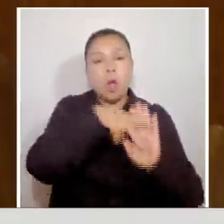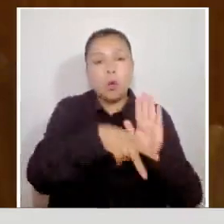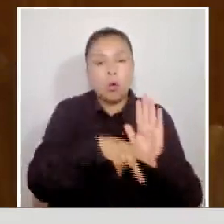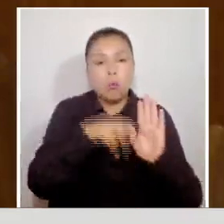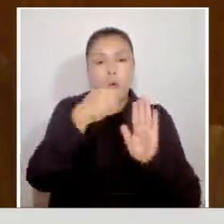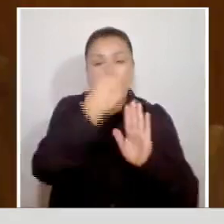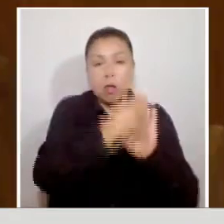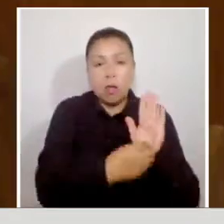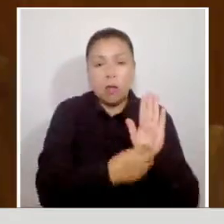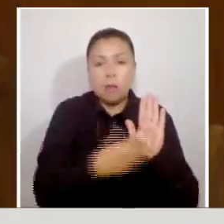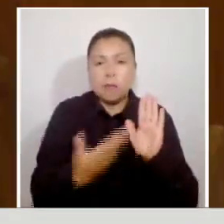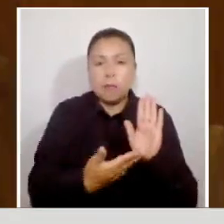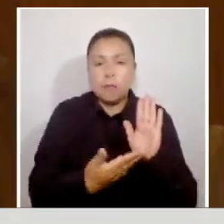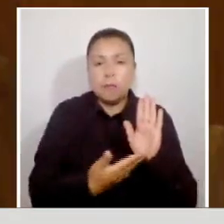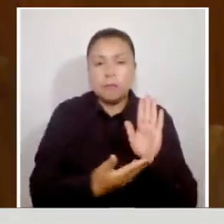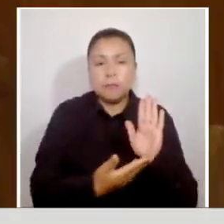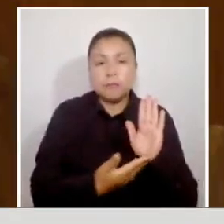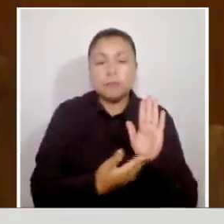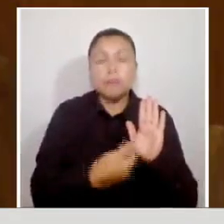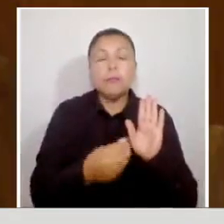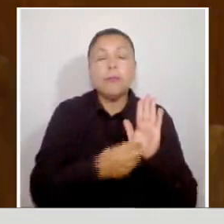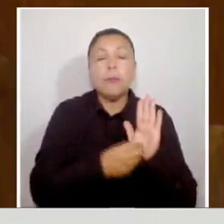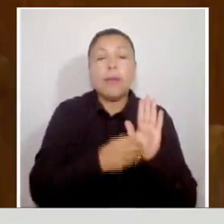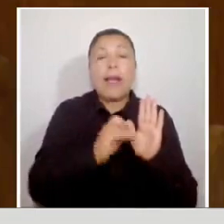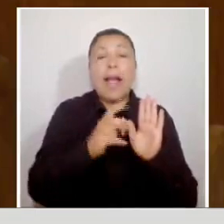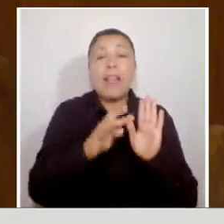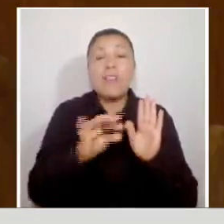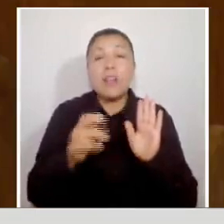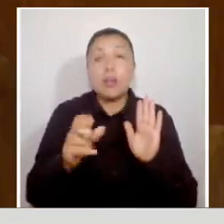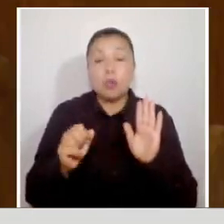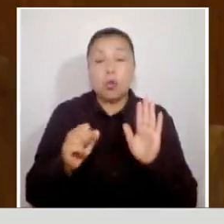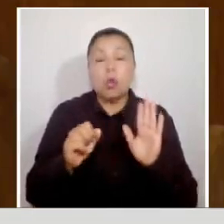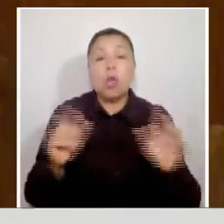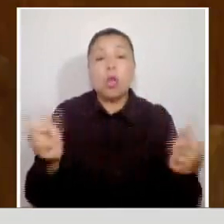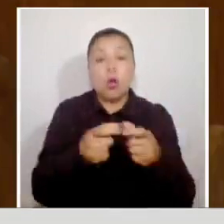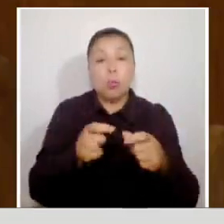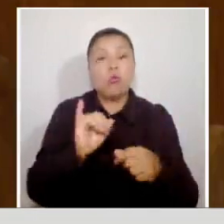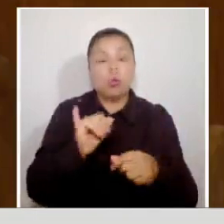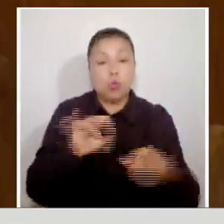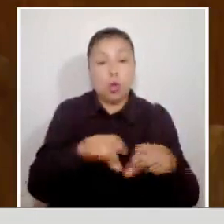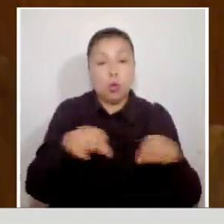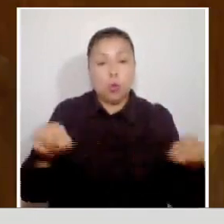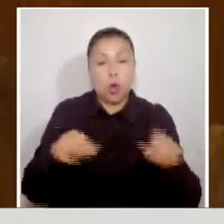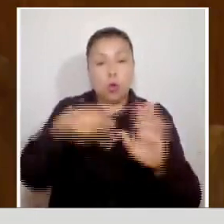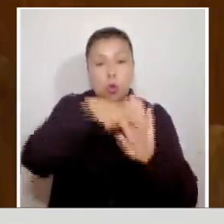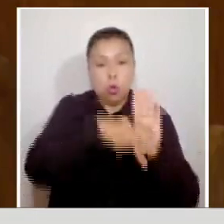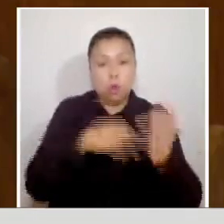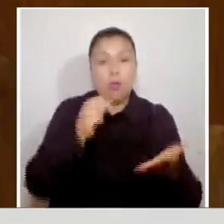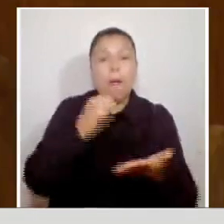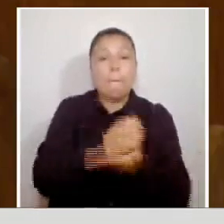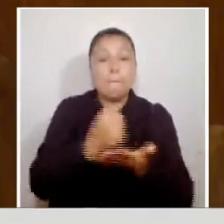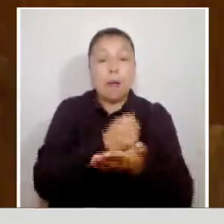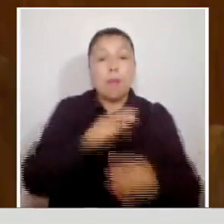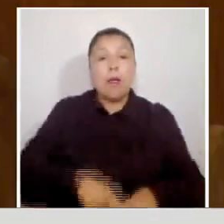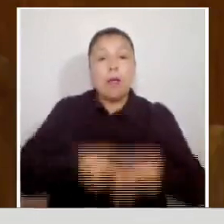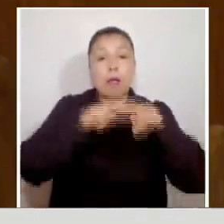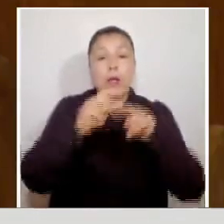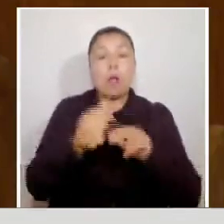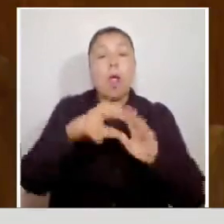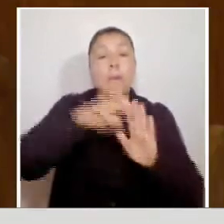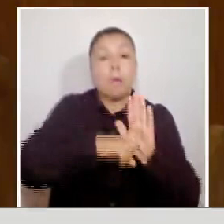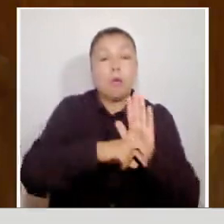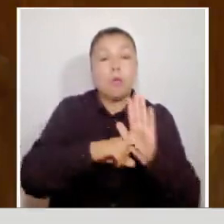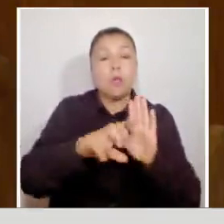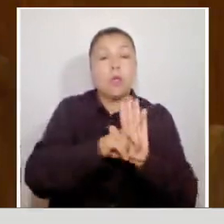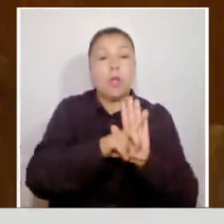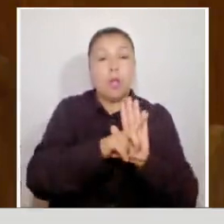eh calificación con la cual la comisión coincidió tercero normas que requieren trámite de Hacienda el proyecto de ley aprobado